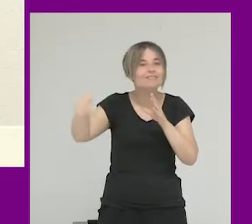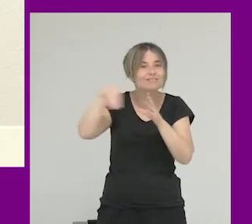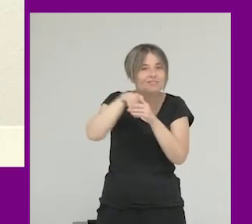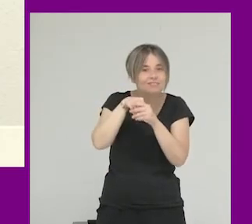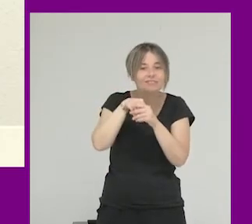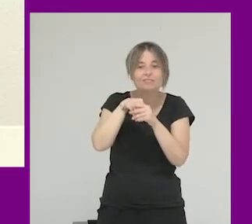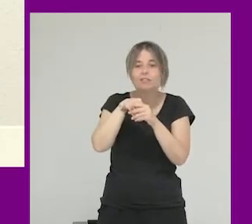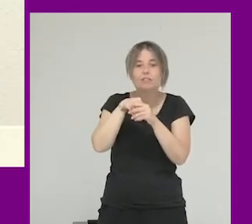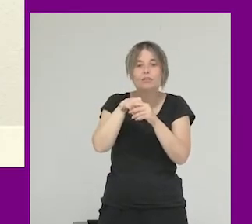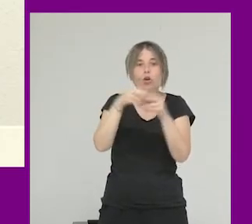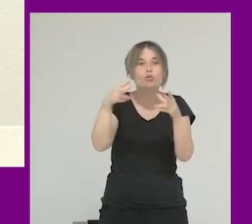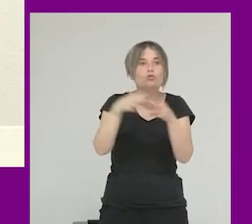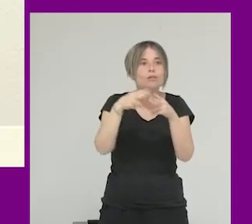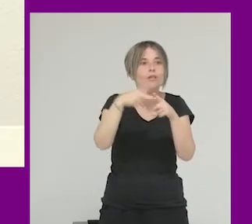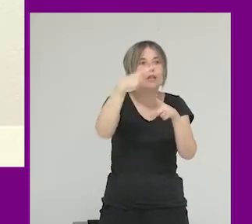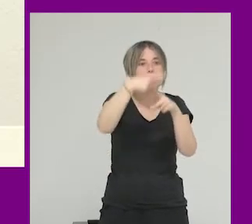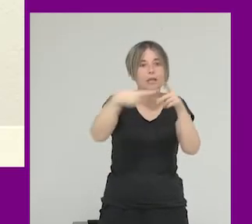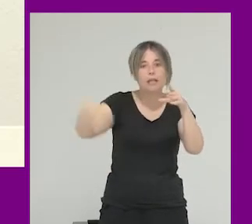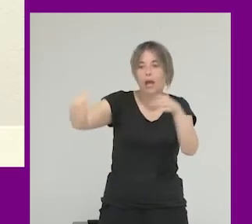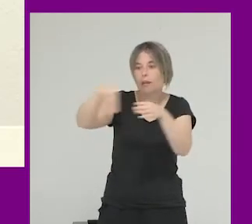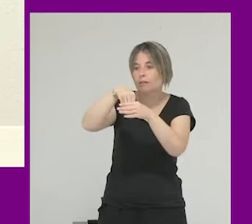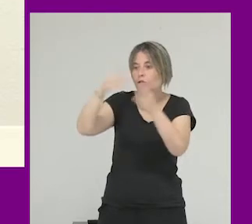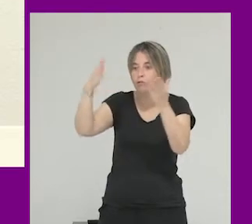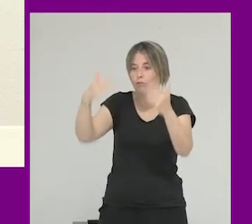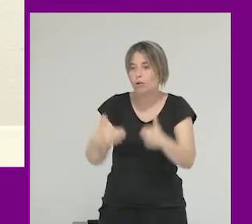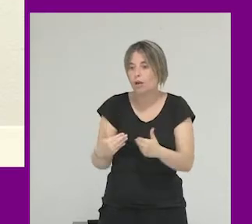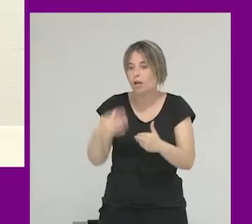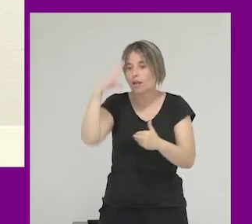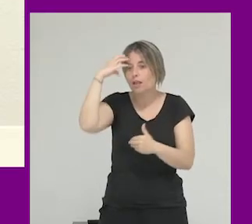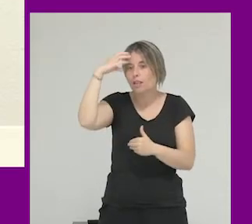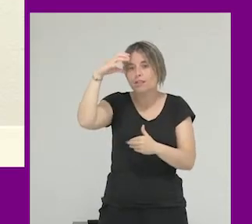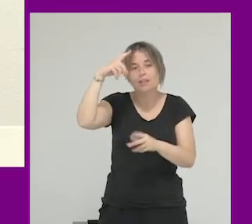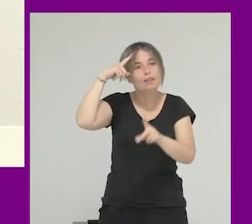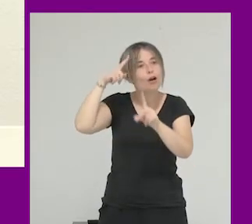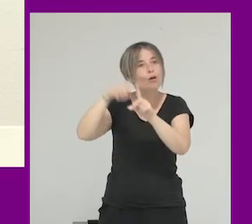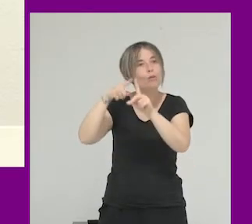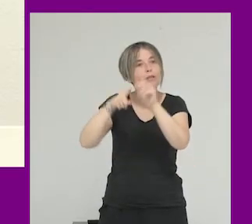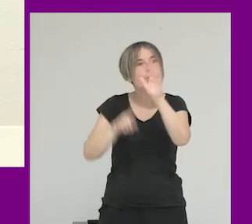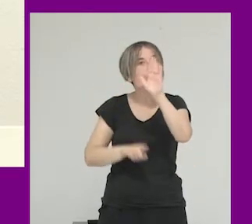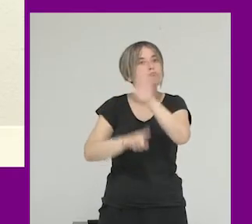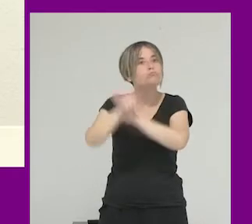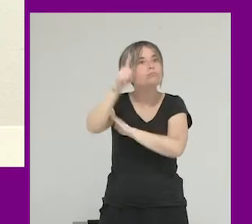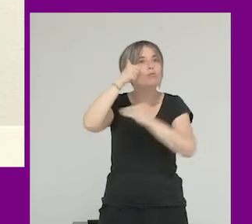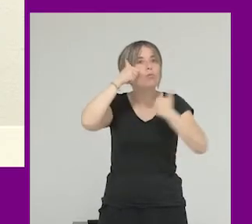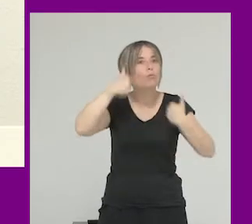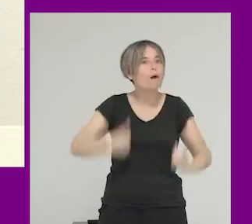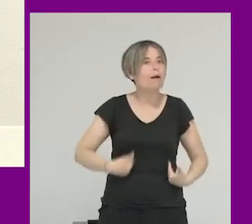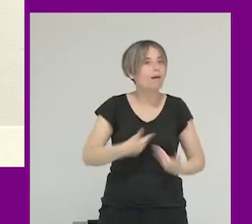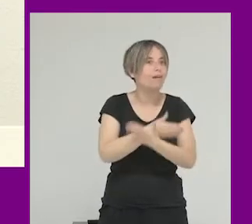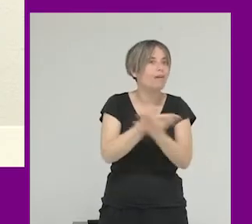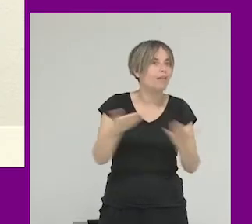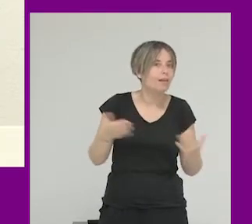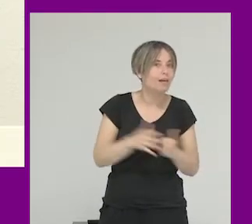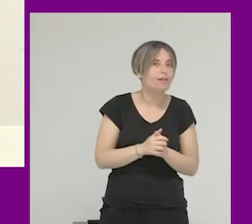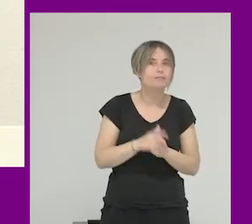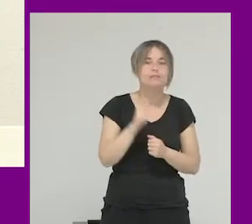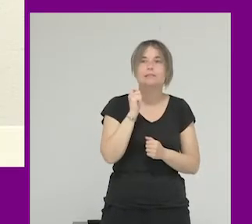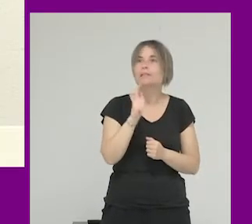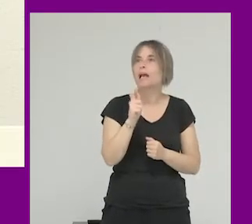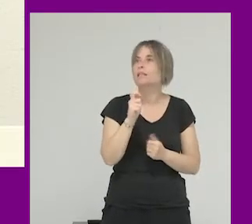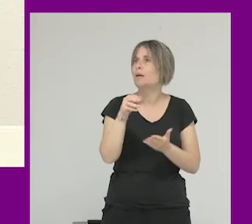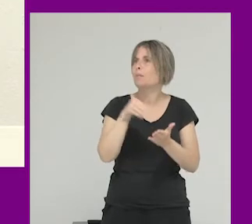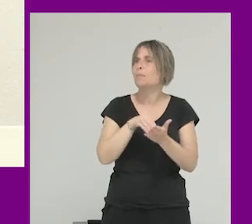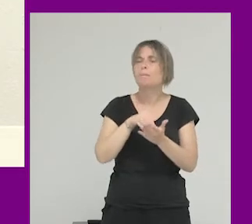la mitad de la población, sí, en realidad esa ciencia es para mejorar a la humanidad, ¿no? Muchas veces nos hemos preguntado,